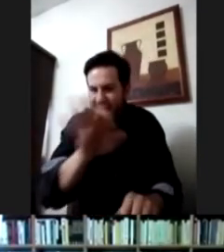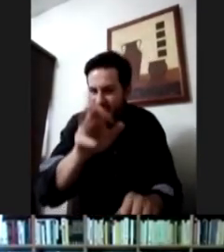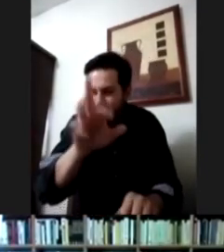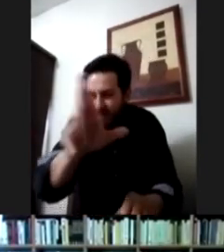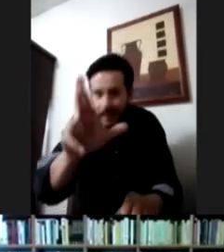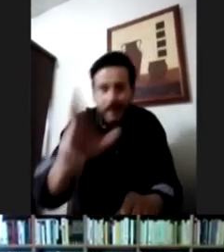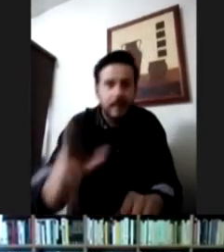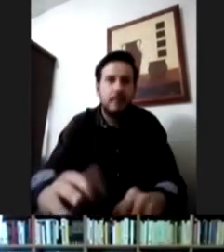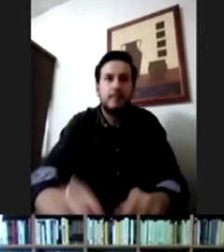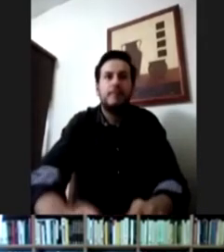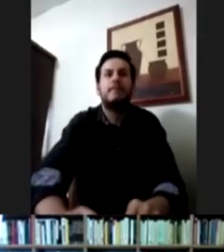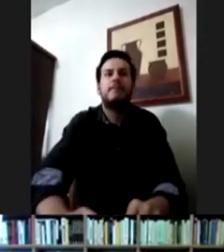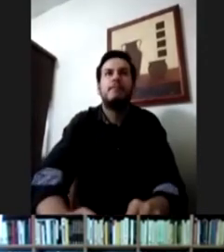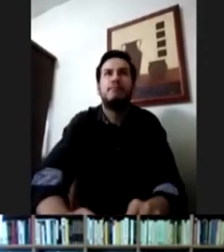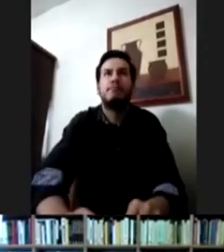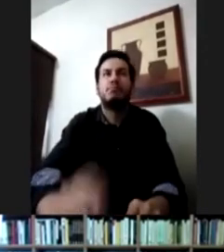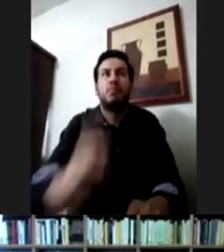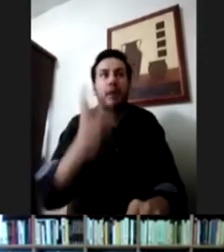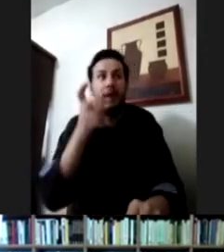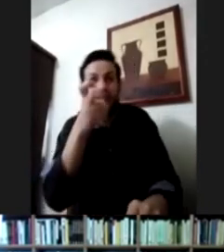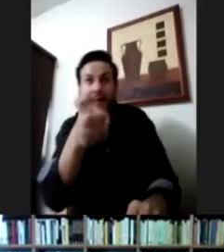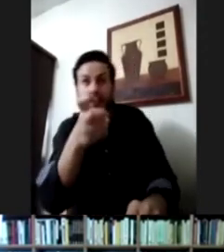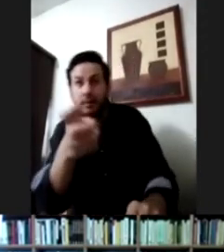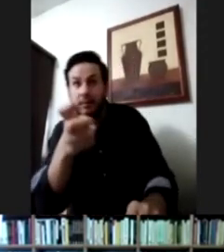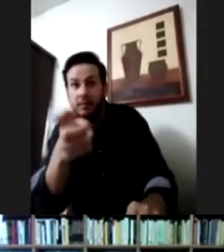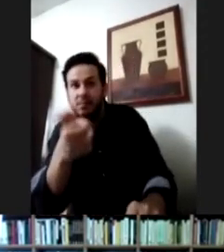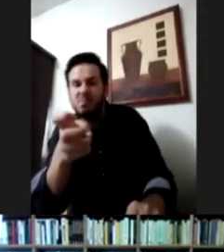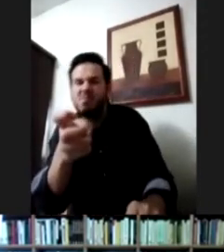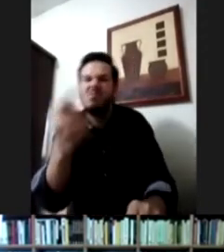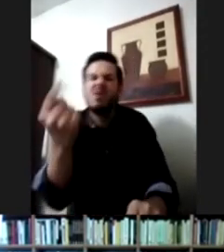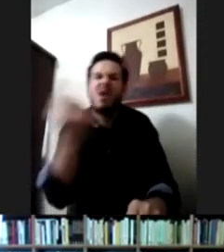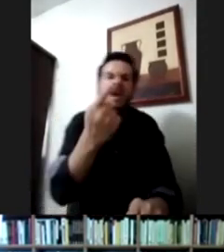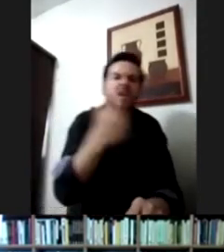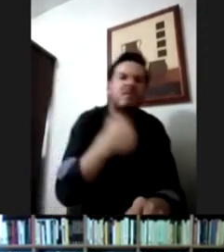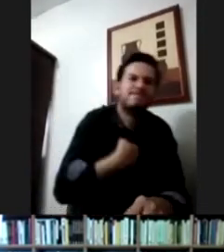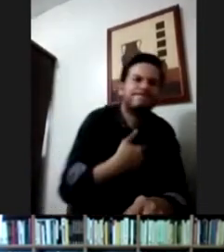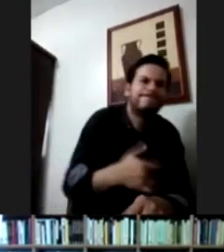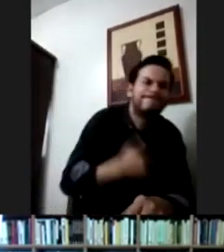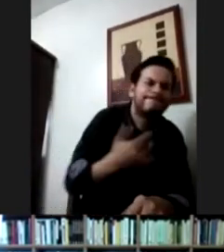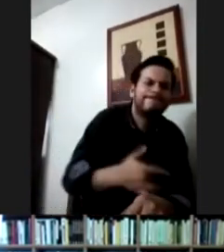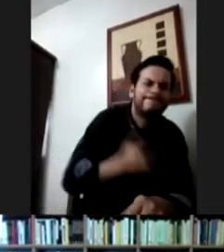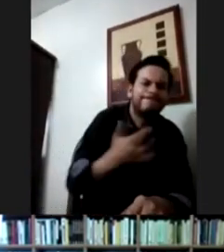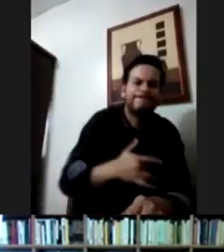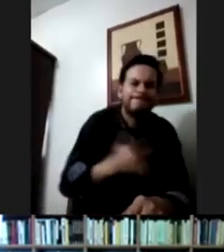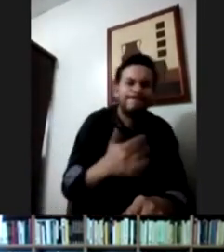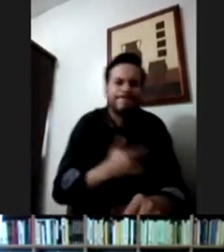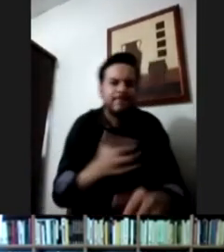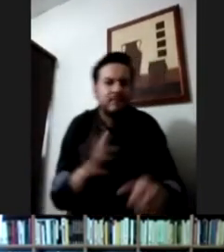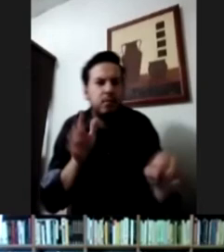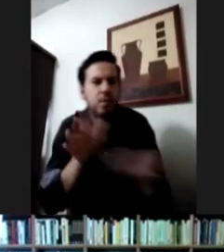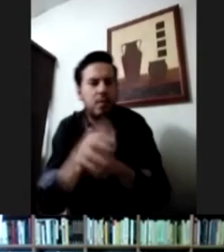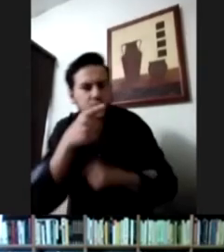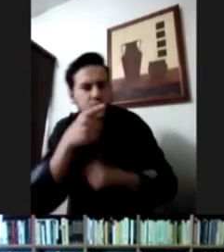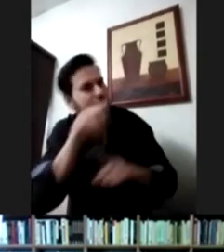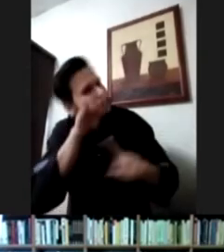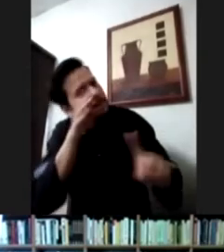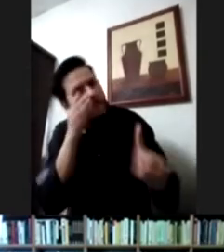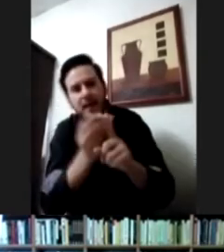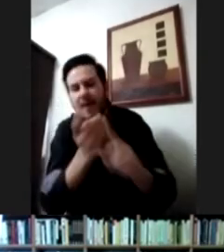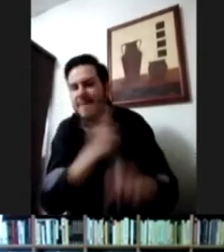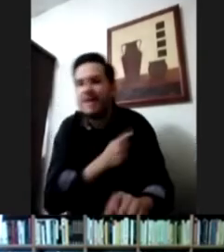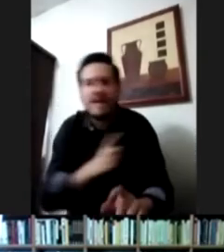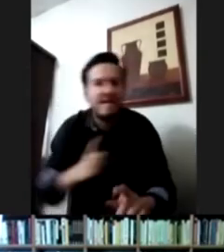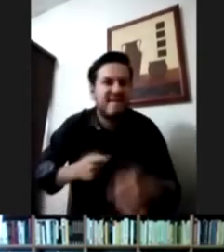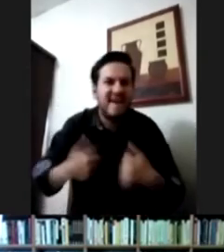asunto, y a partir de eso la propuesta es que ustedes nos den su perspectiva de qué debe de hacerse, qué